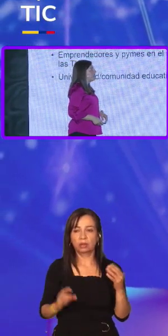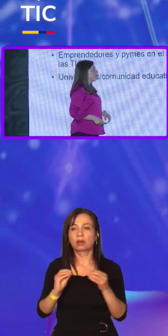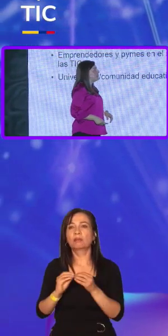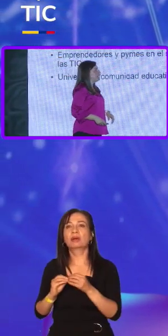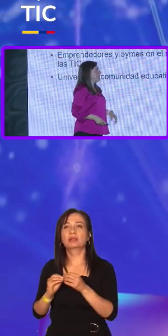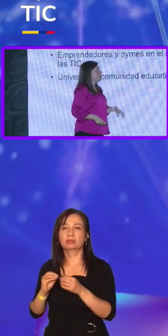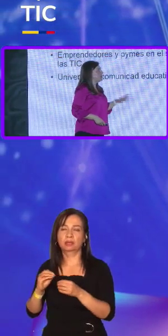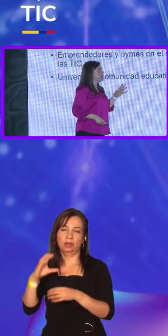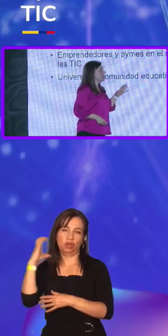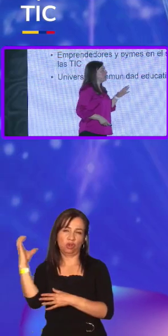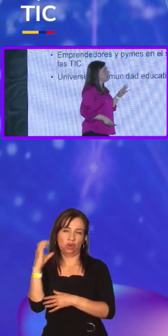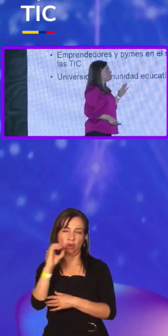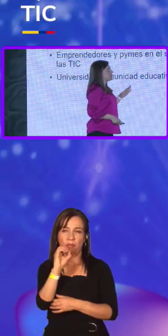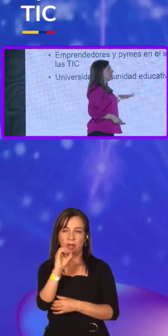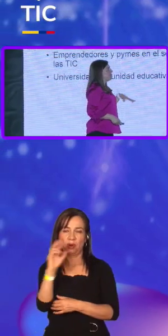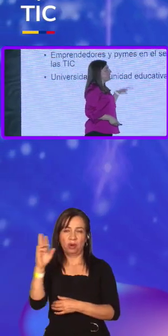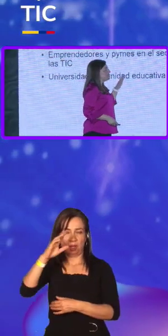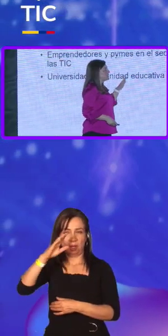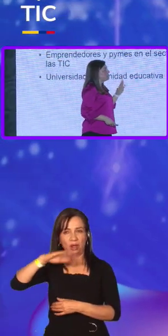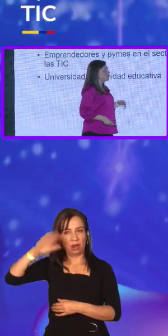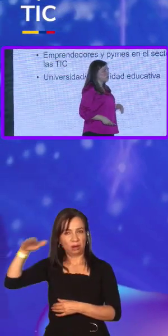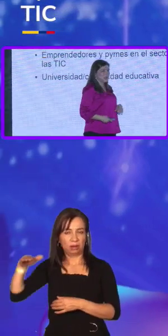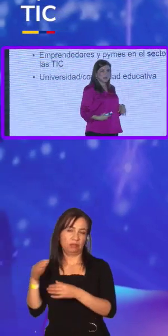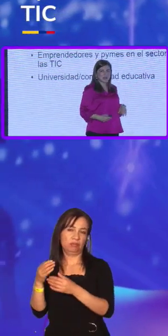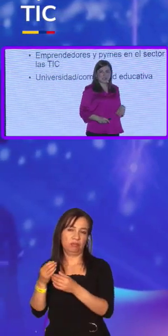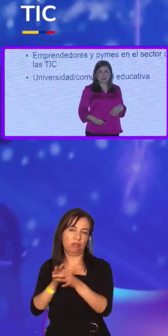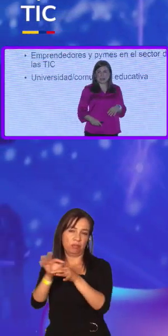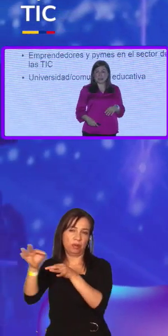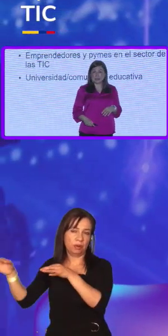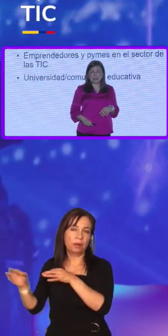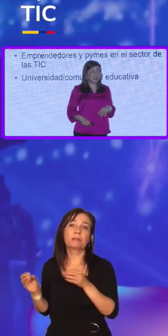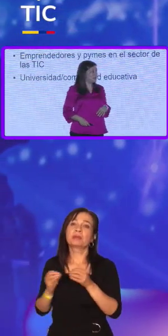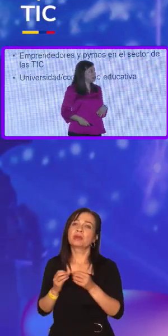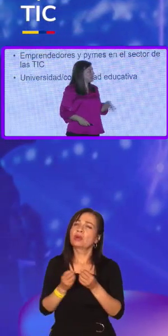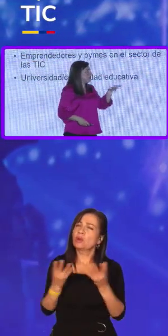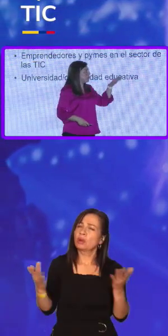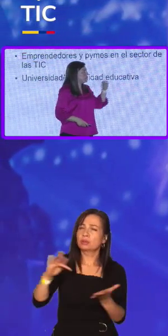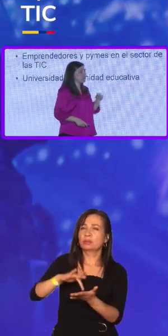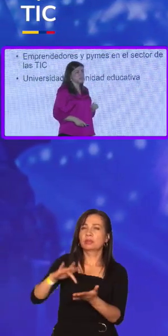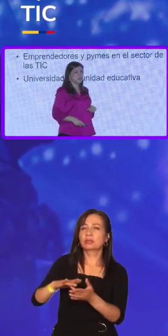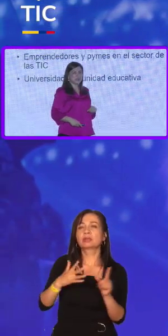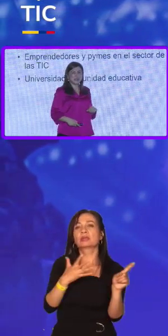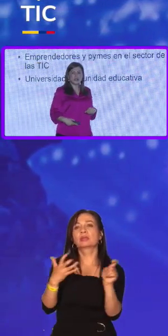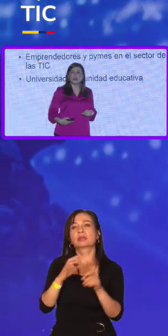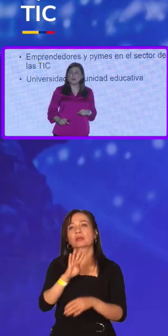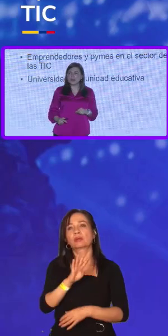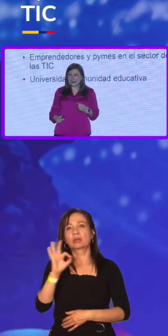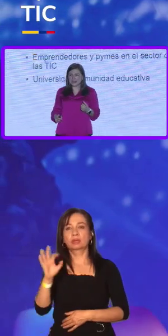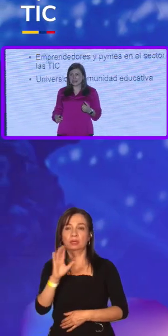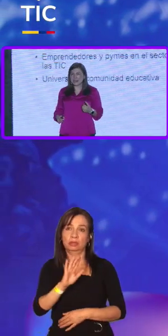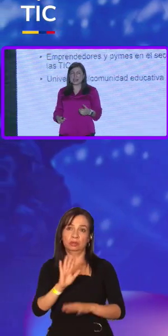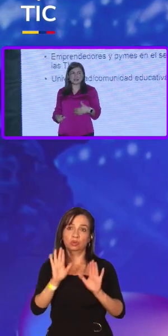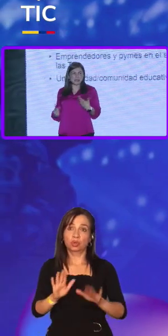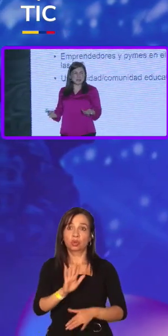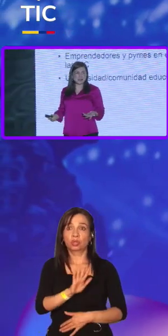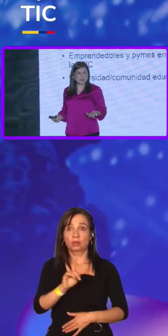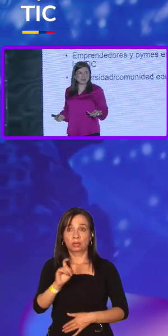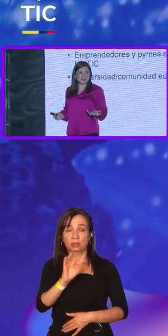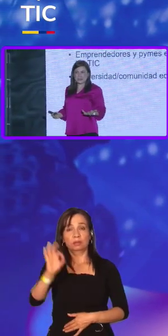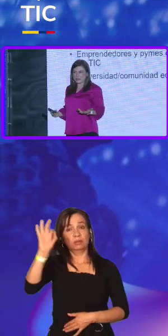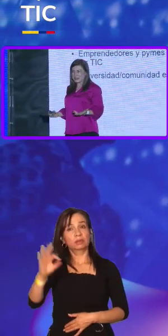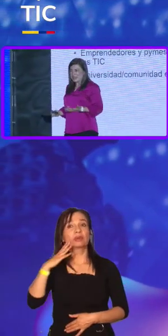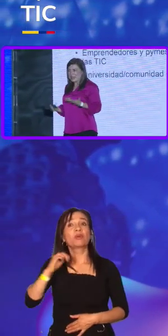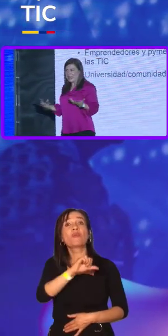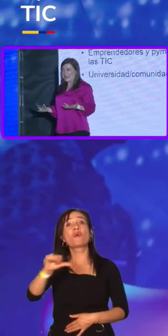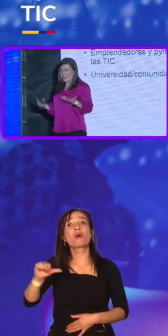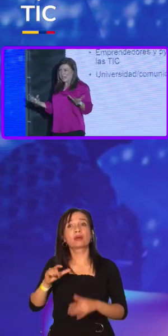municipios del Oriente Antioqueño. Hemos tenido en nuestras actividades 643 participantes, el 56% son mujeres, que